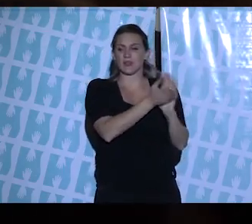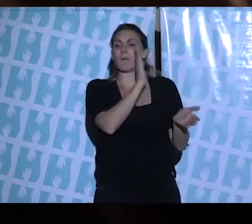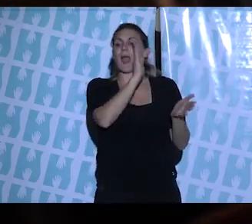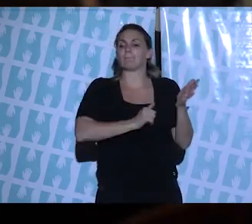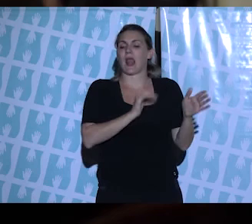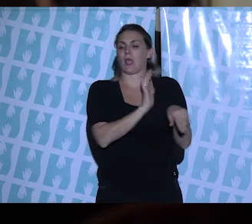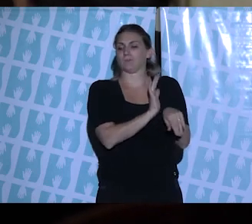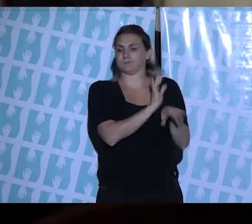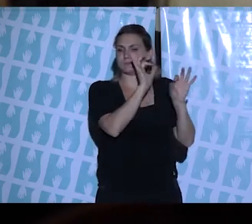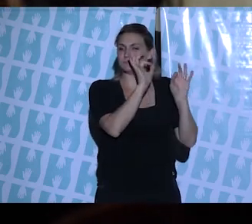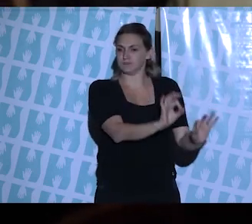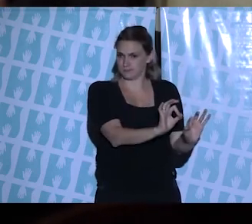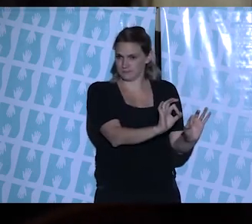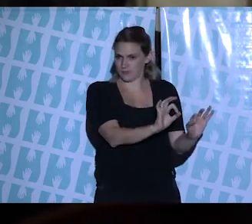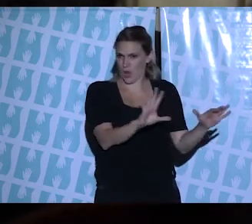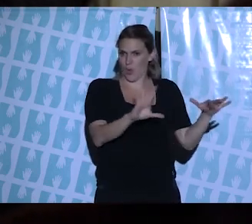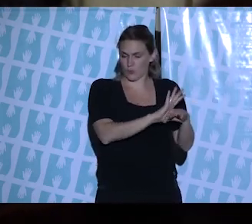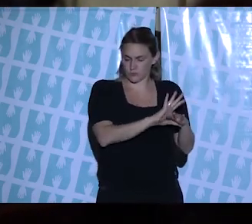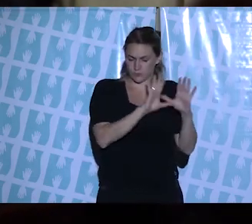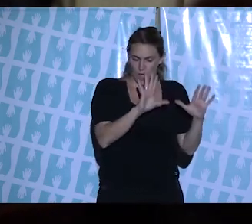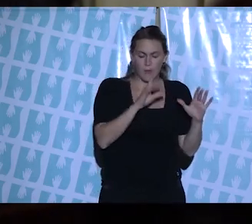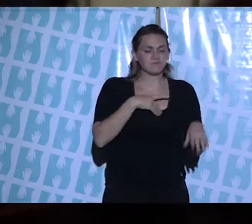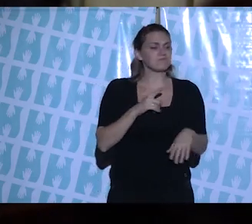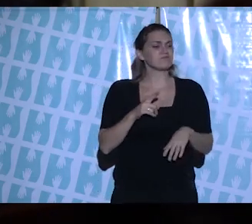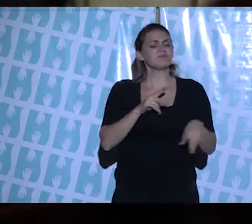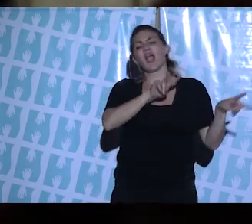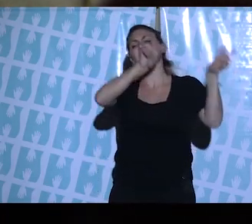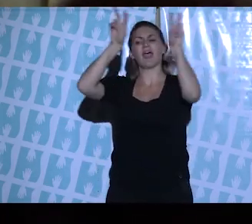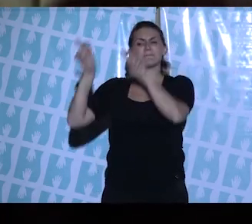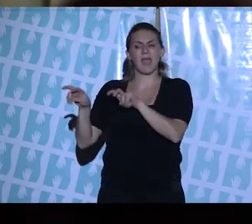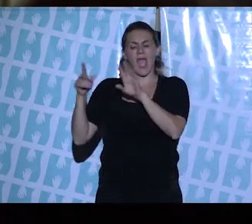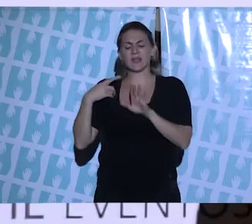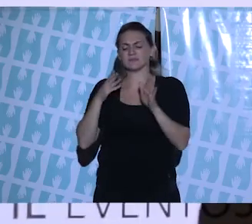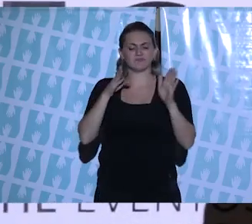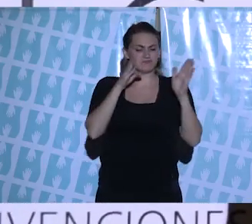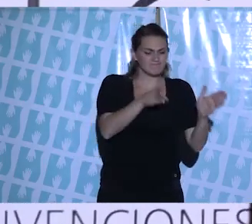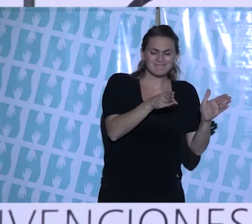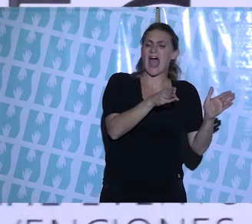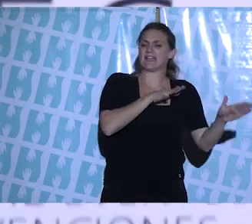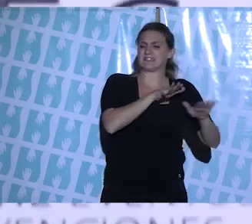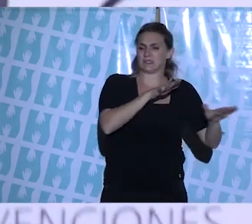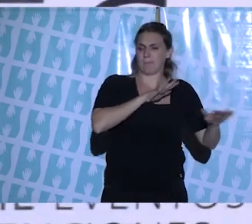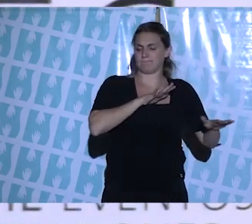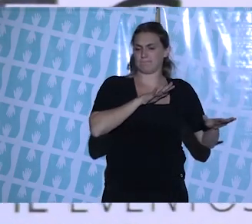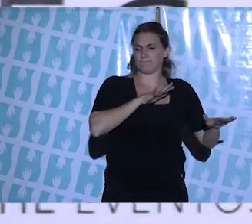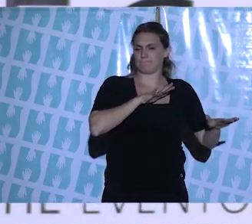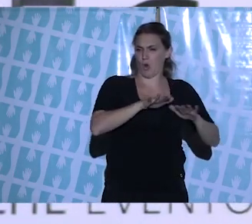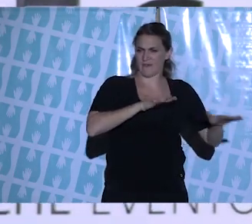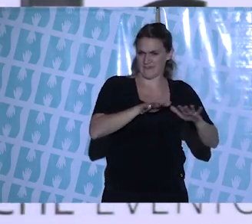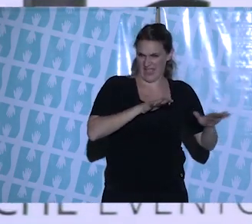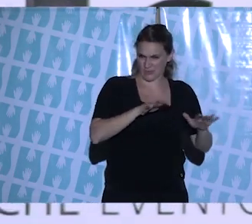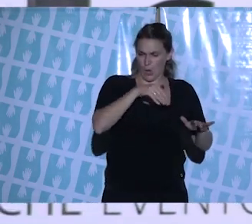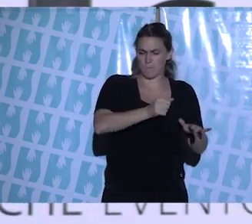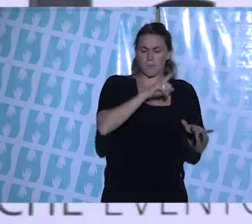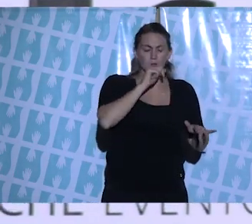de los síntomas no motores para ir a las terapias modificadoras de la